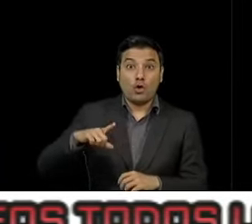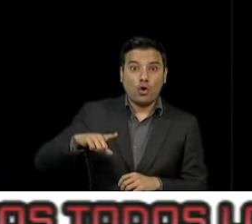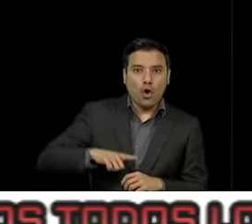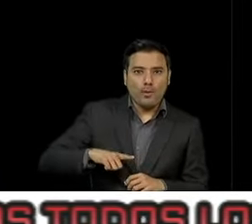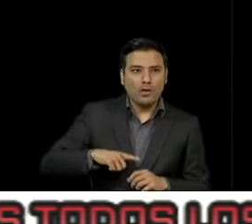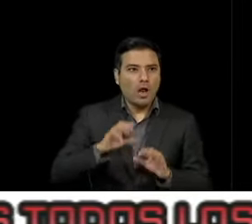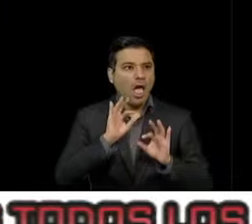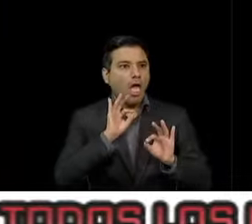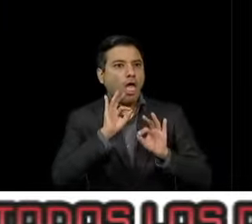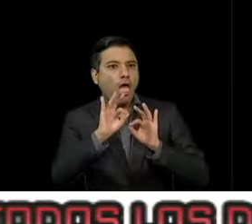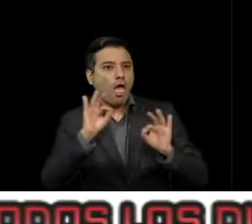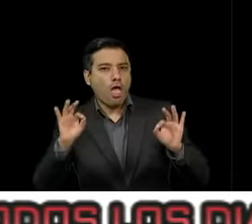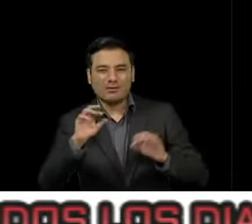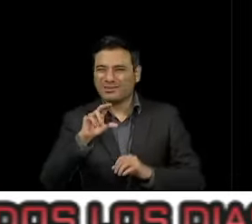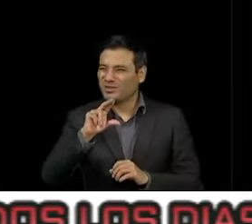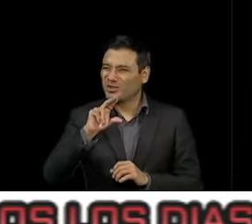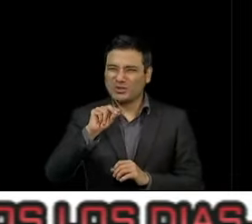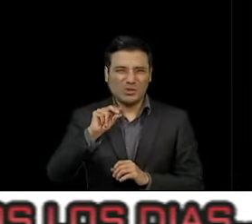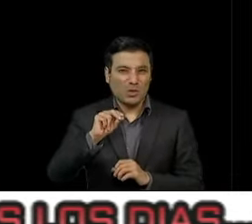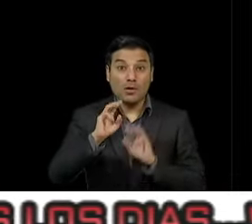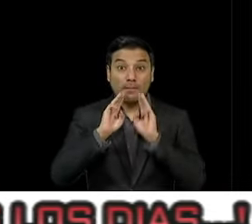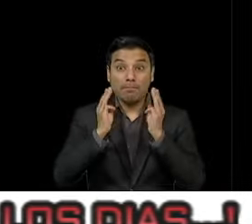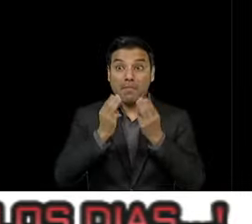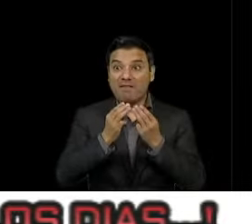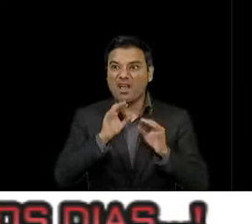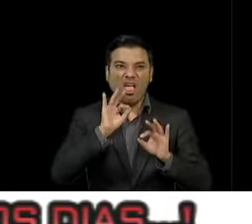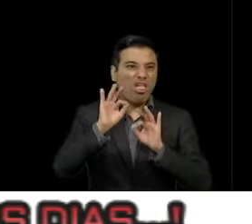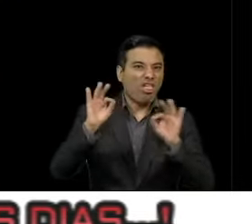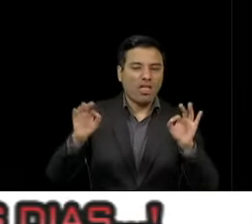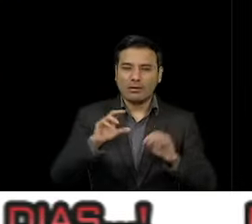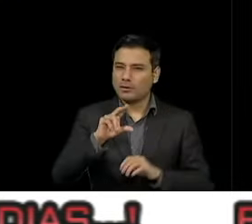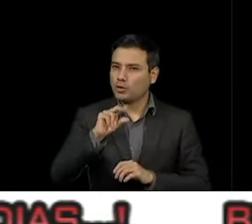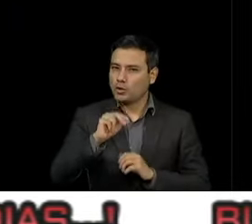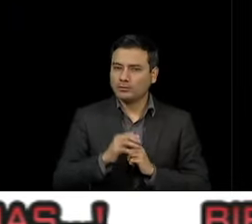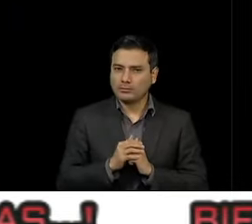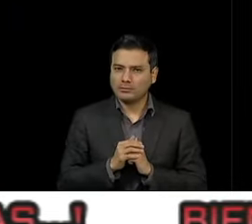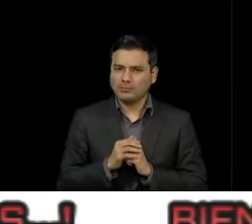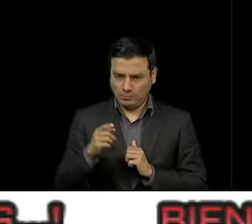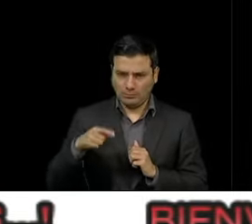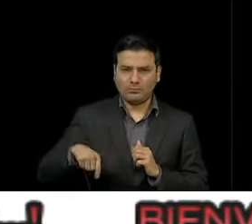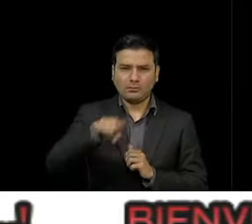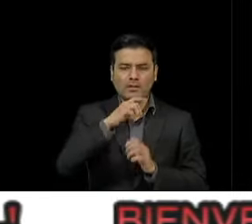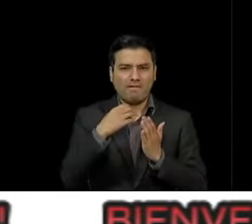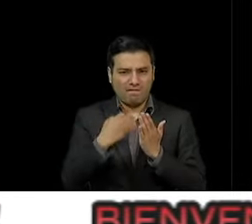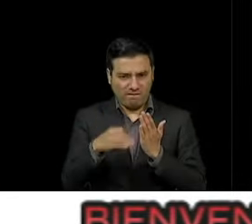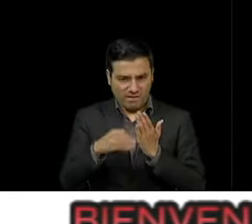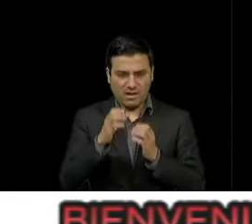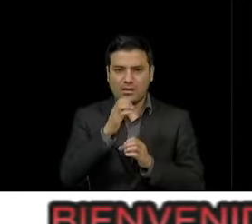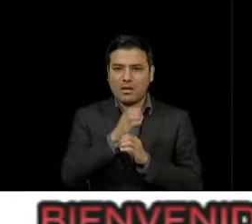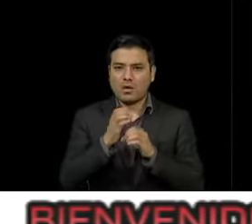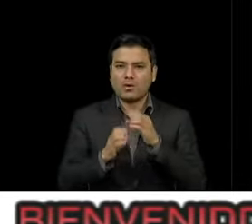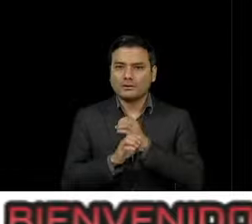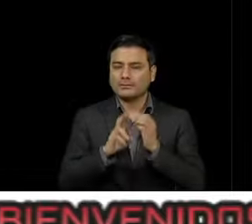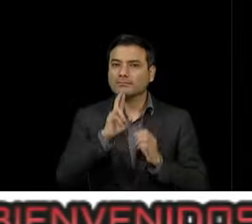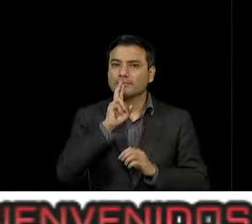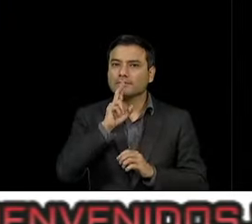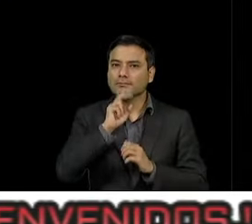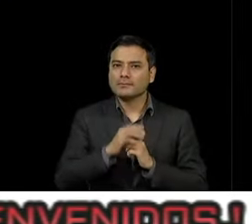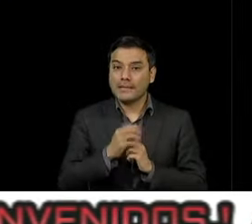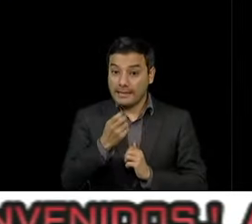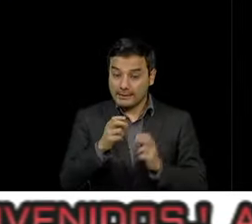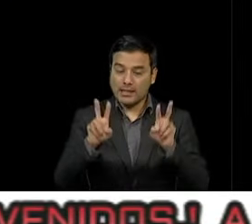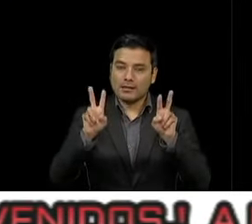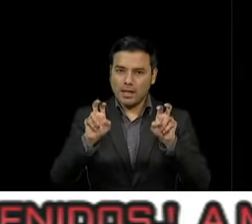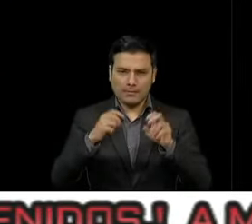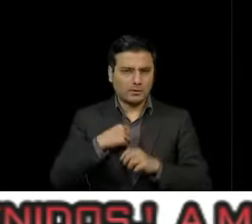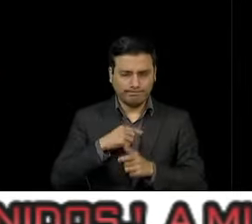Por un lado el gobierno y por el otro lado el crimen organizado. Tenemos cosas que hacer y que trabajar. Seguiremos insistiendo en estos temas